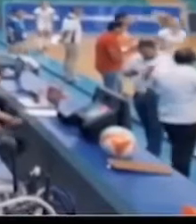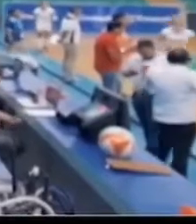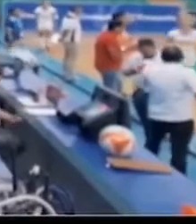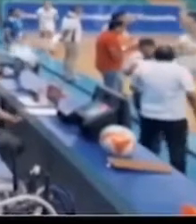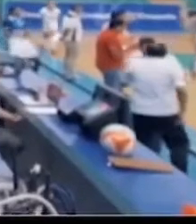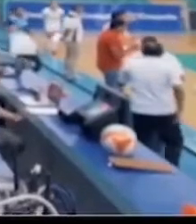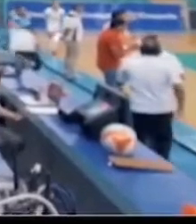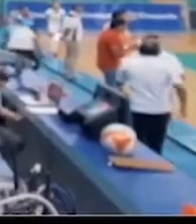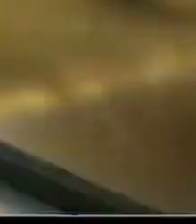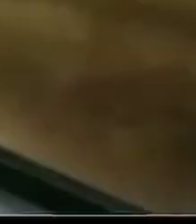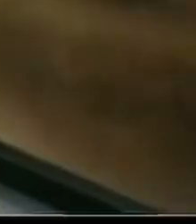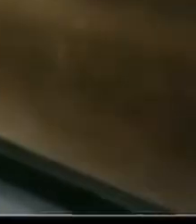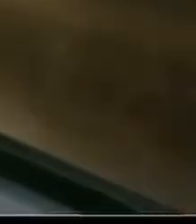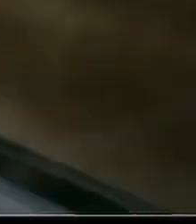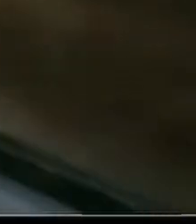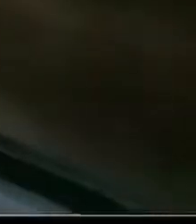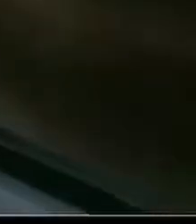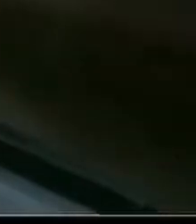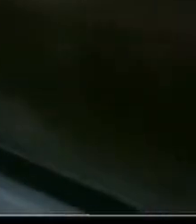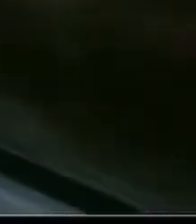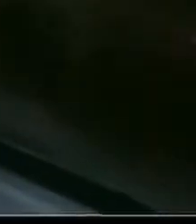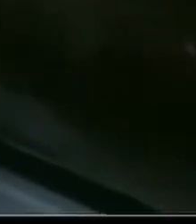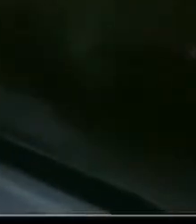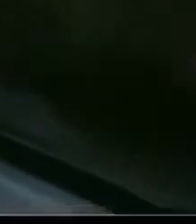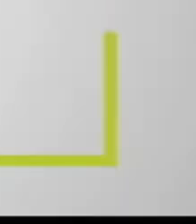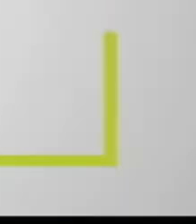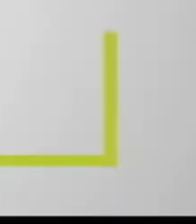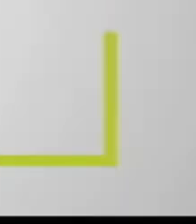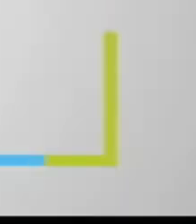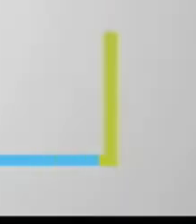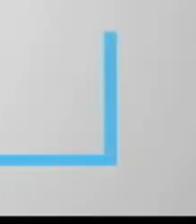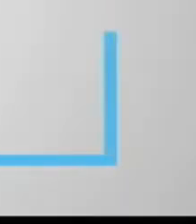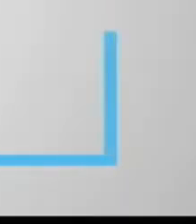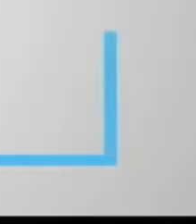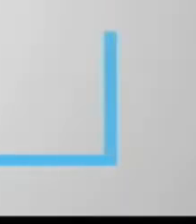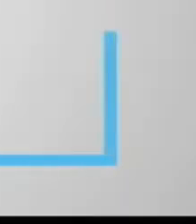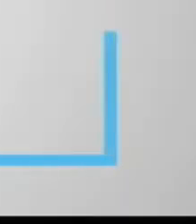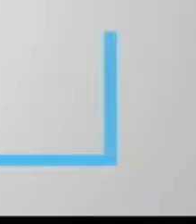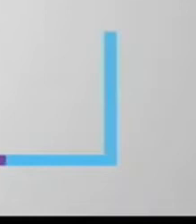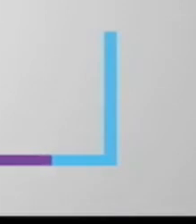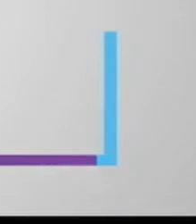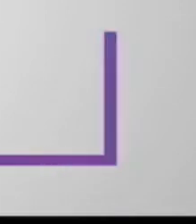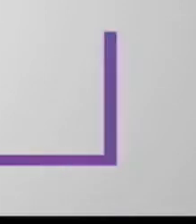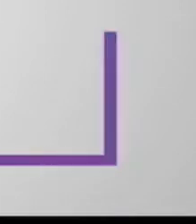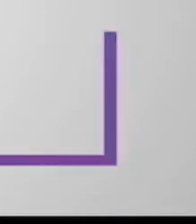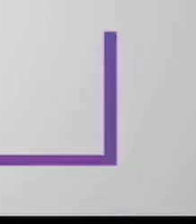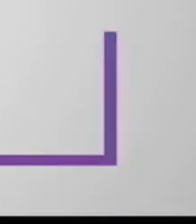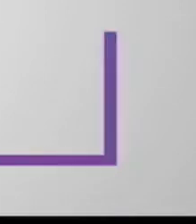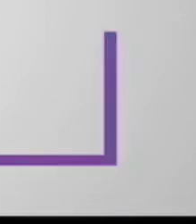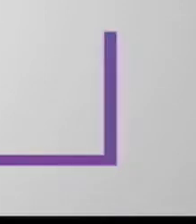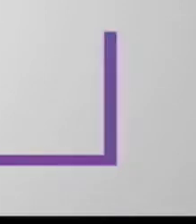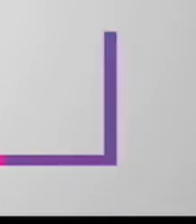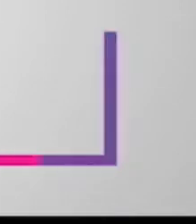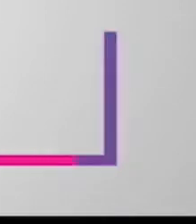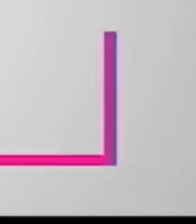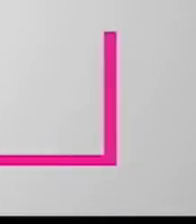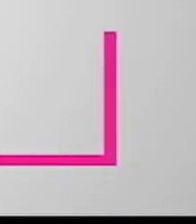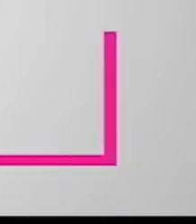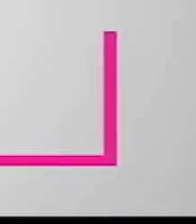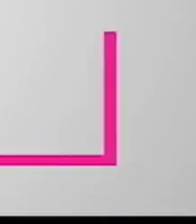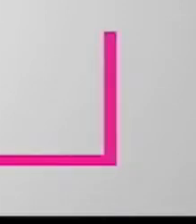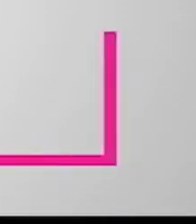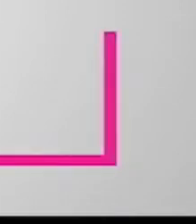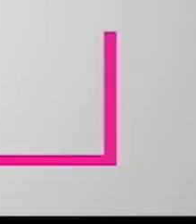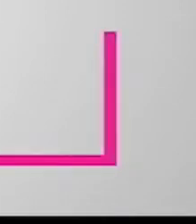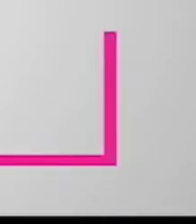señal que recibís de nuestros medios. Comunicate vía correo electrónico, por teléfono o a través de la página web. Contraloría